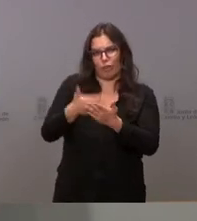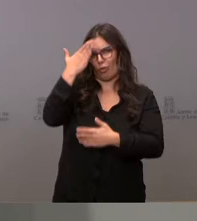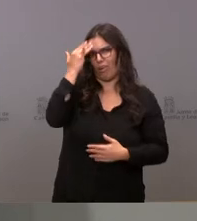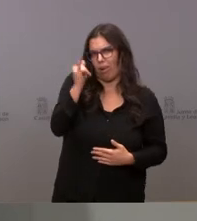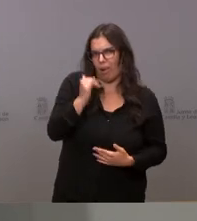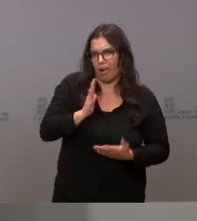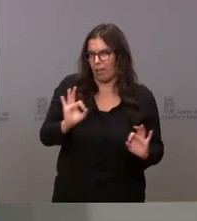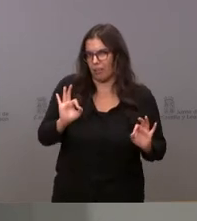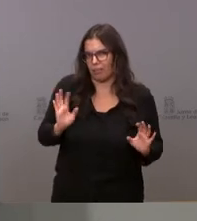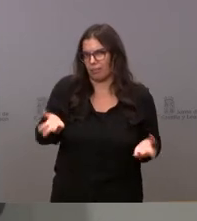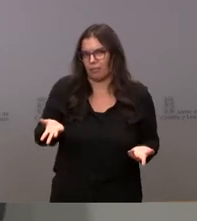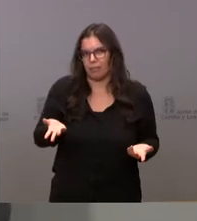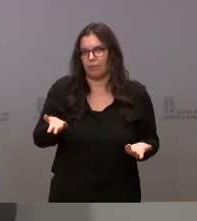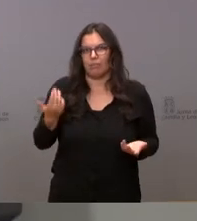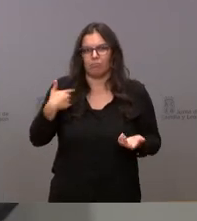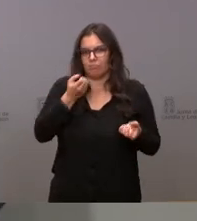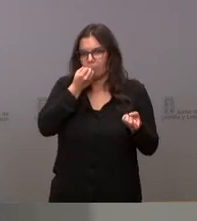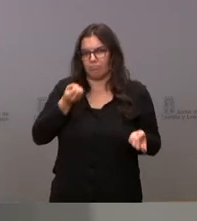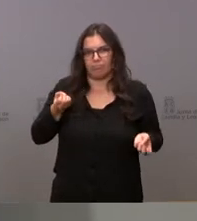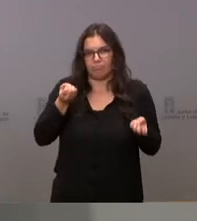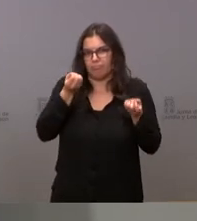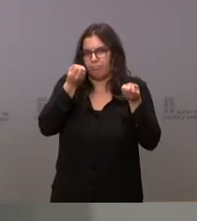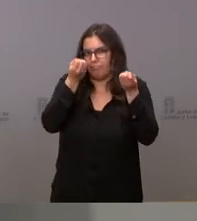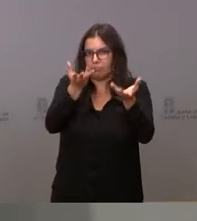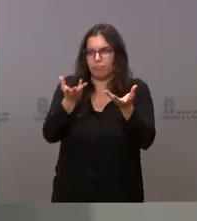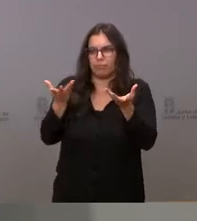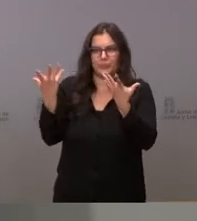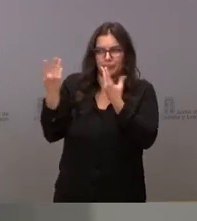que hemos manifestado de manera conjunta